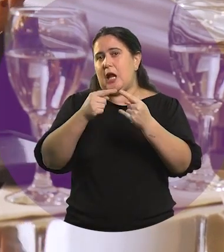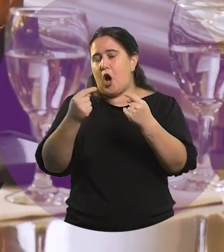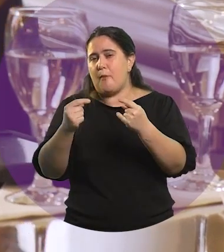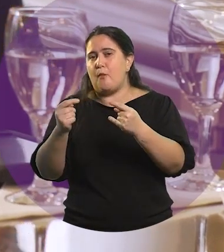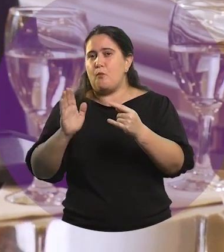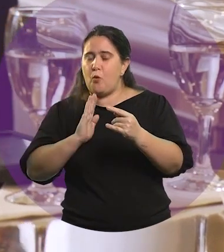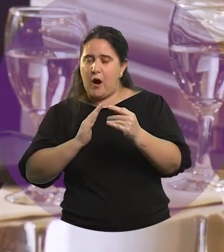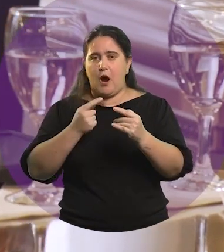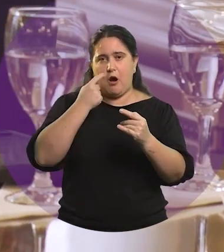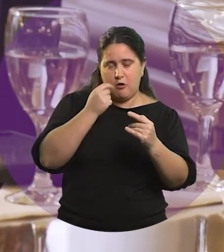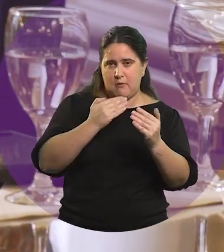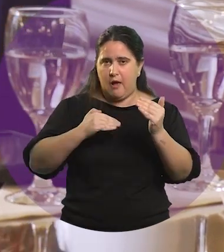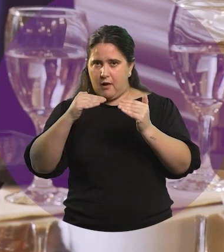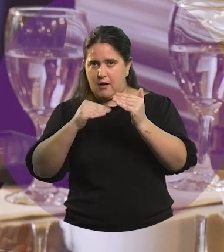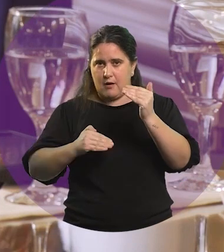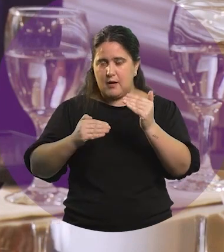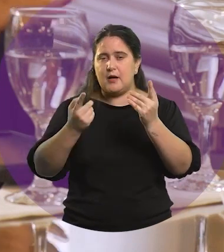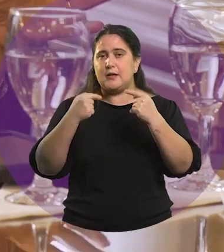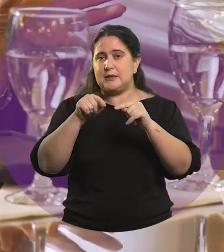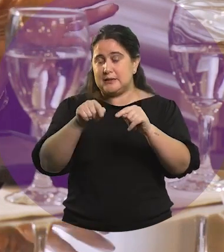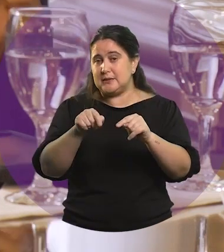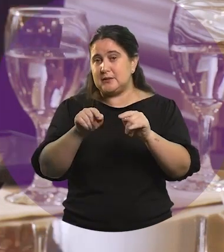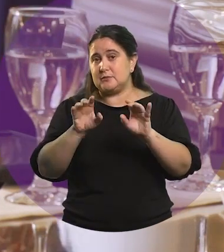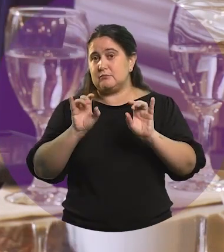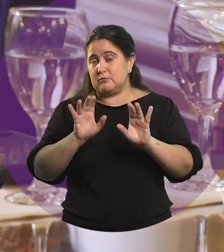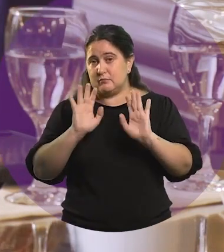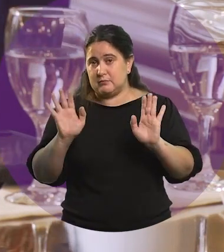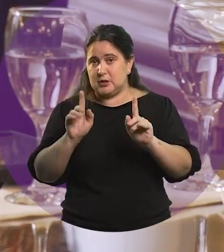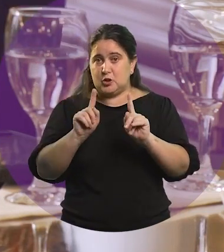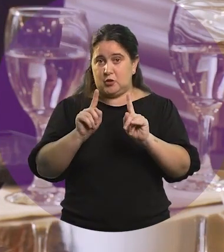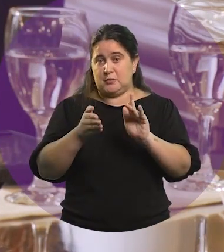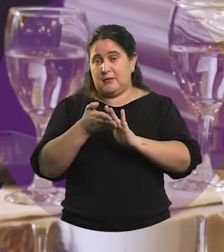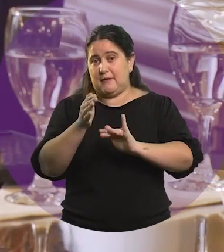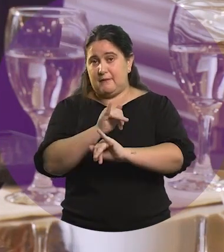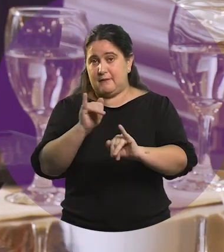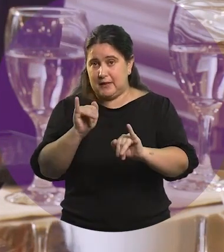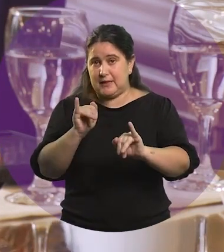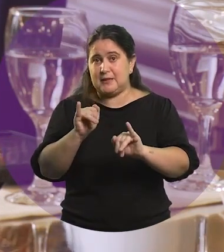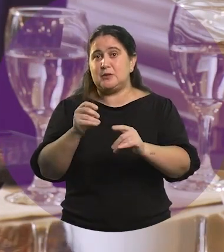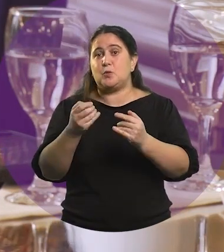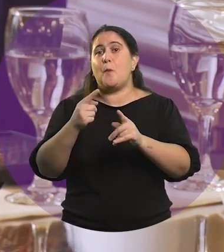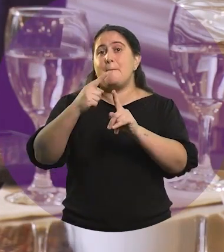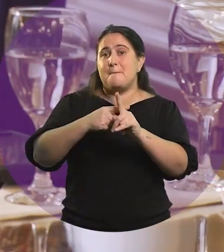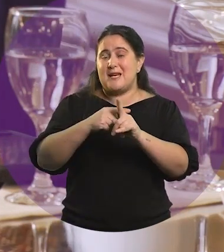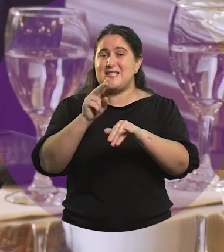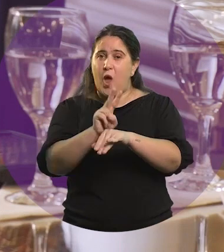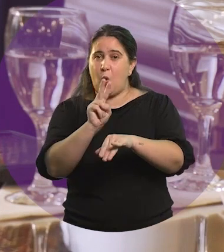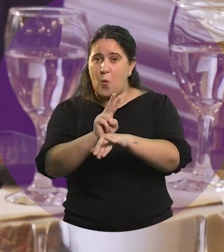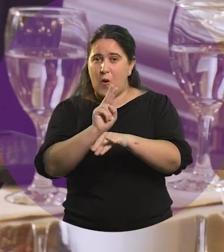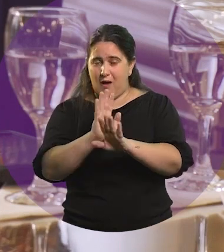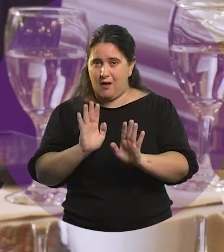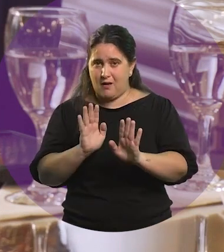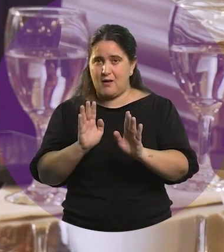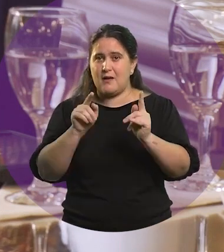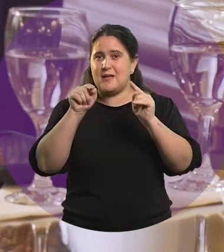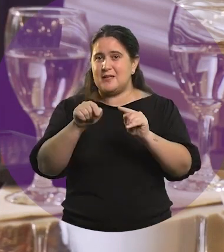las mujeres y los varones, el tema de los cuidados. Estamos cerrando el mes de los cuidados con datos